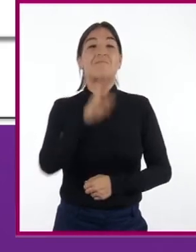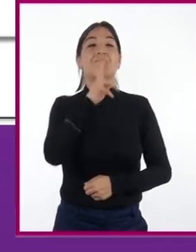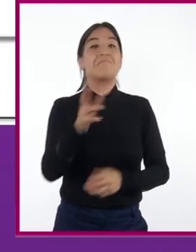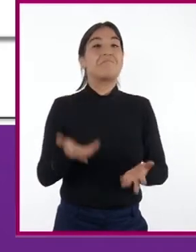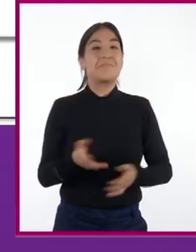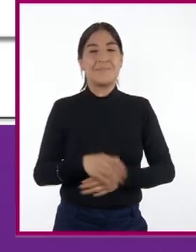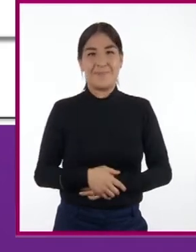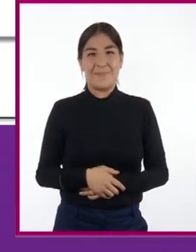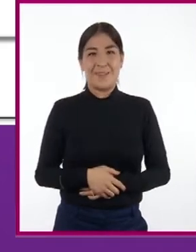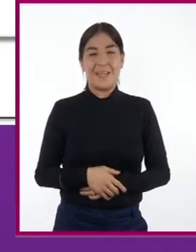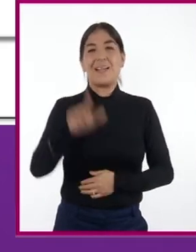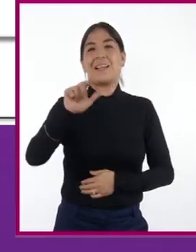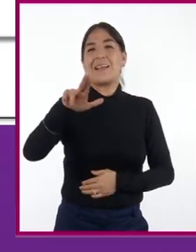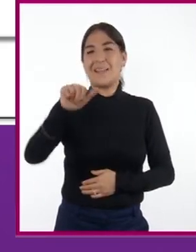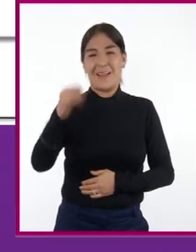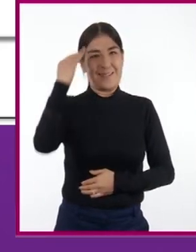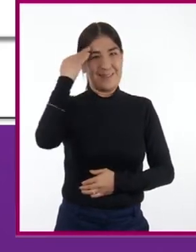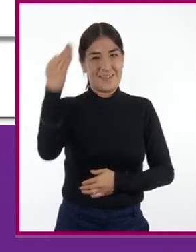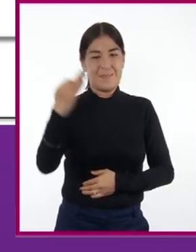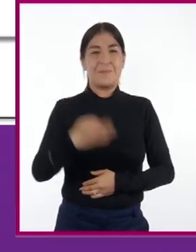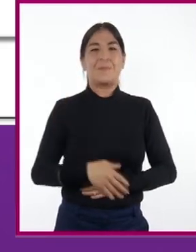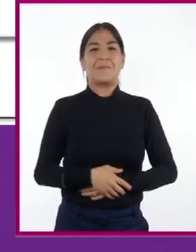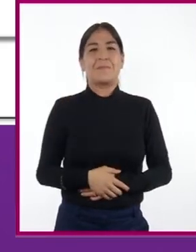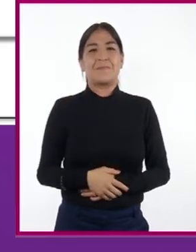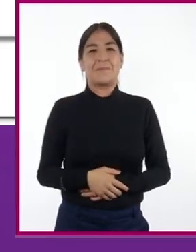respuesta es la línea del tiempo.